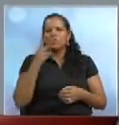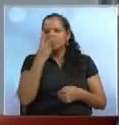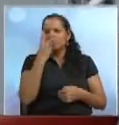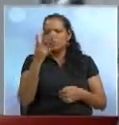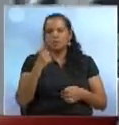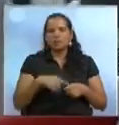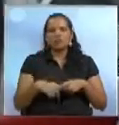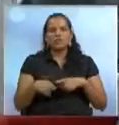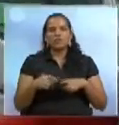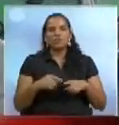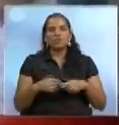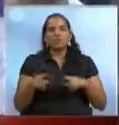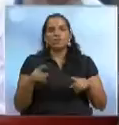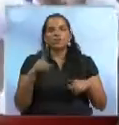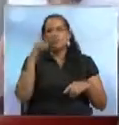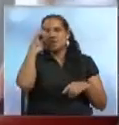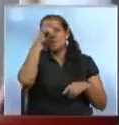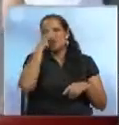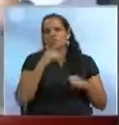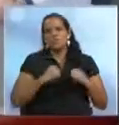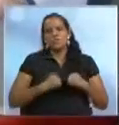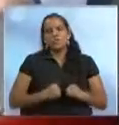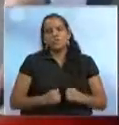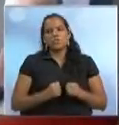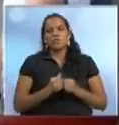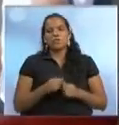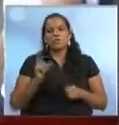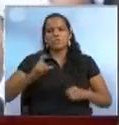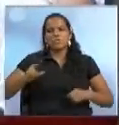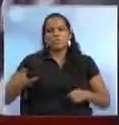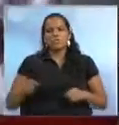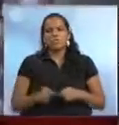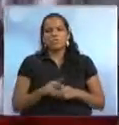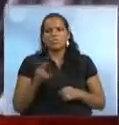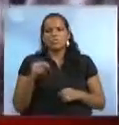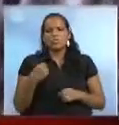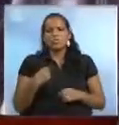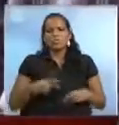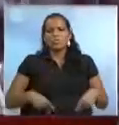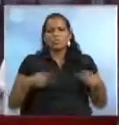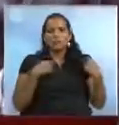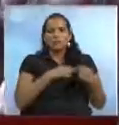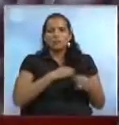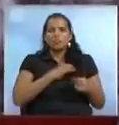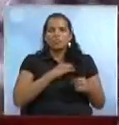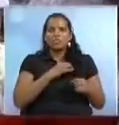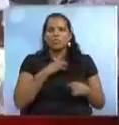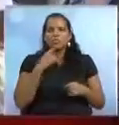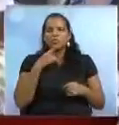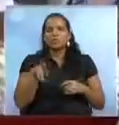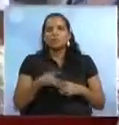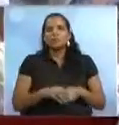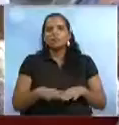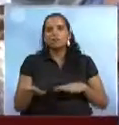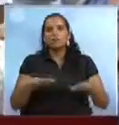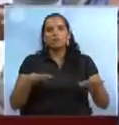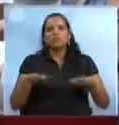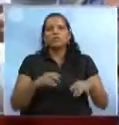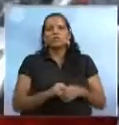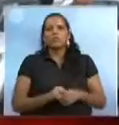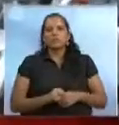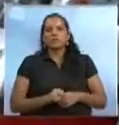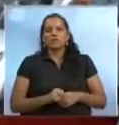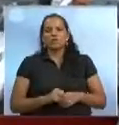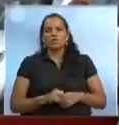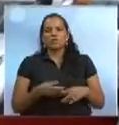dicho cantón, la situación es deprimente. Las personas no solo viven con el temor debido al susto que les quedó con el